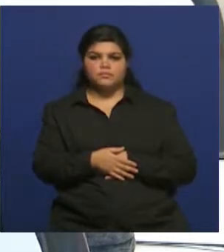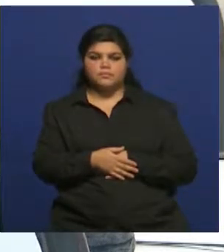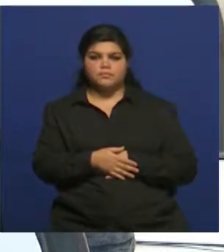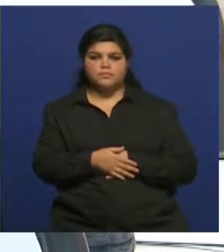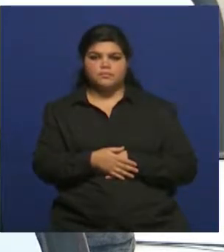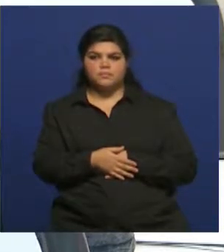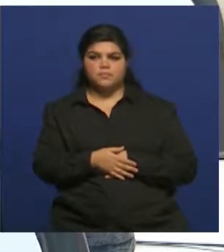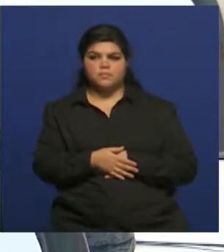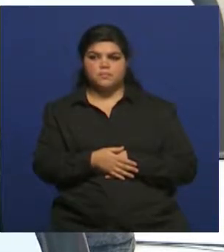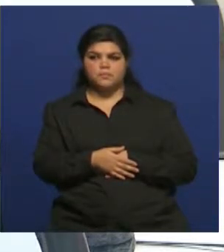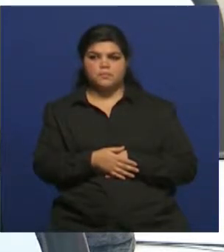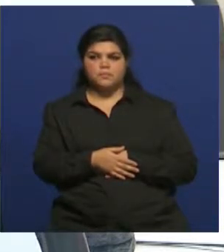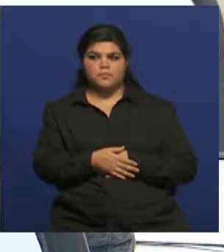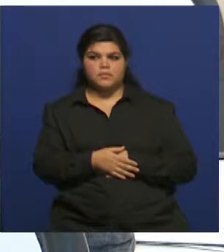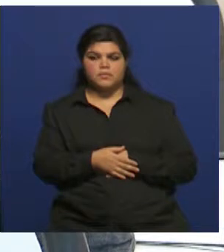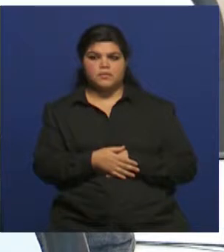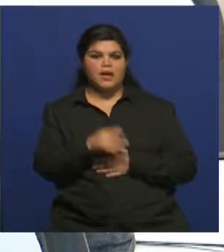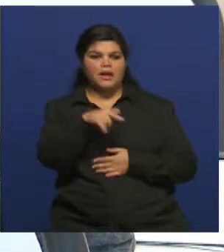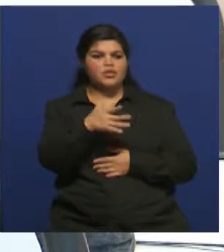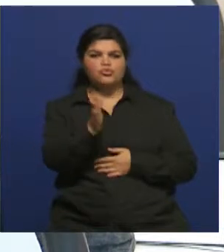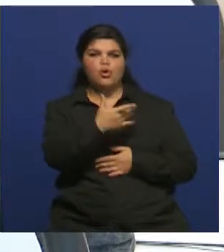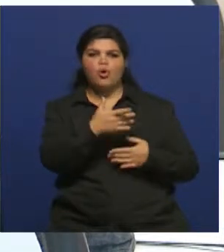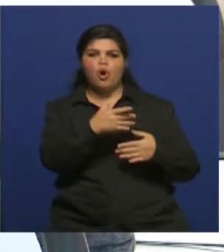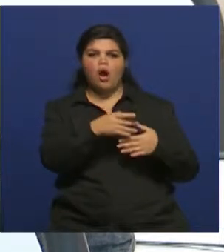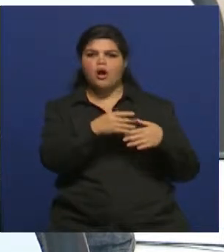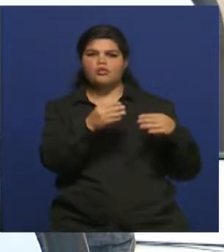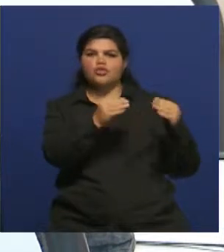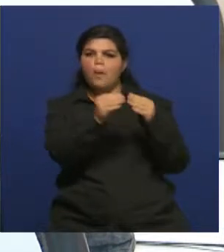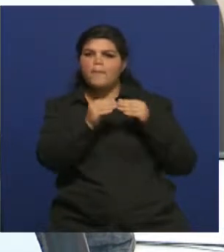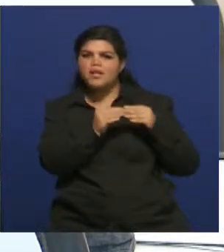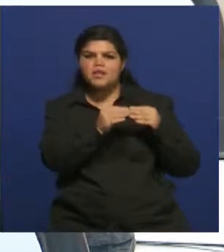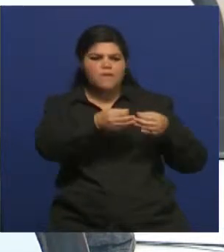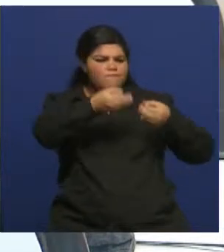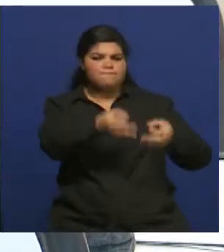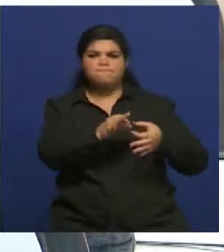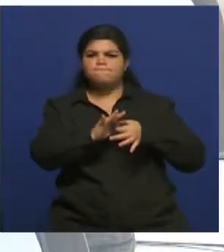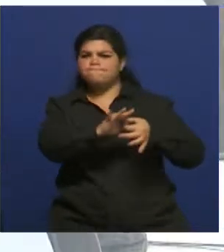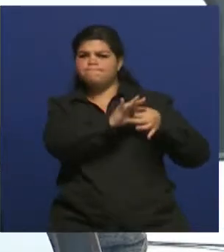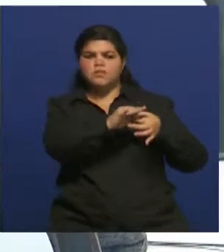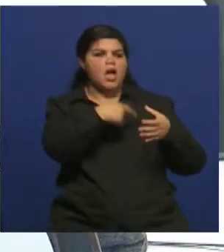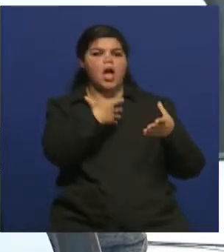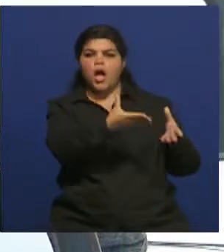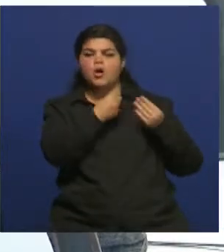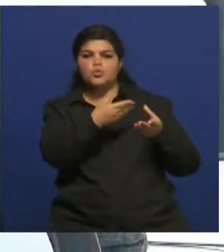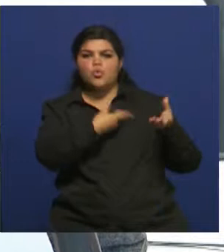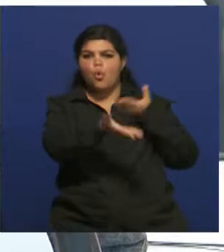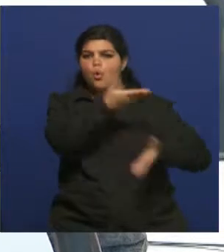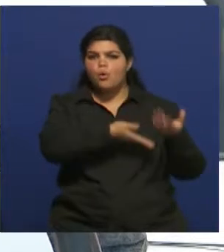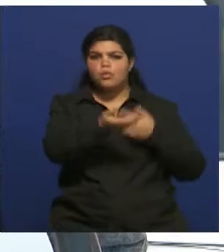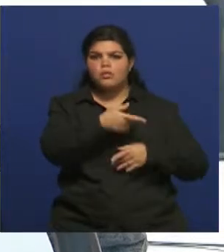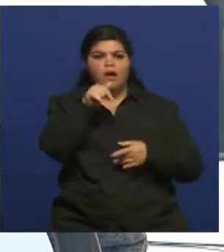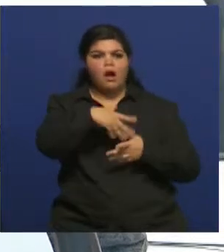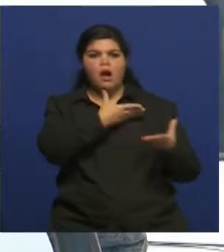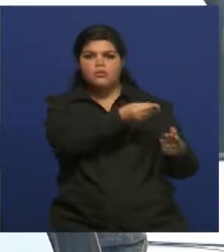Hay mucho, ¿cómo se llama? Compañerismo, así, o sea, te ayudan una banda. Acá lo vamos a ayudar, de